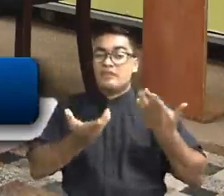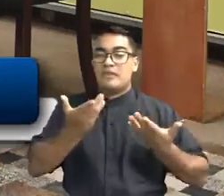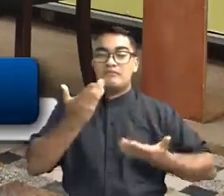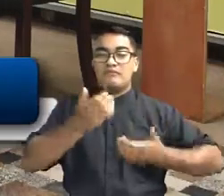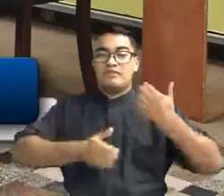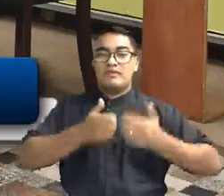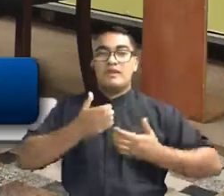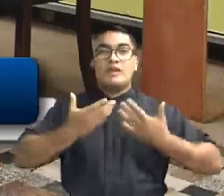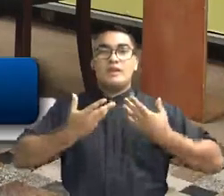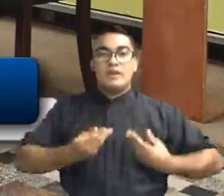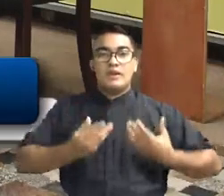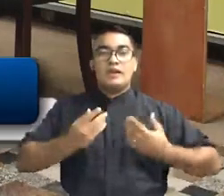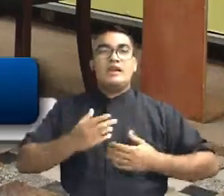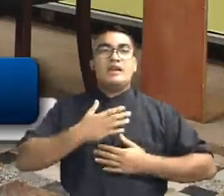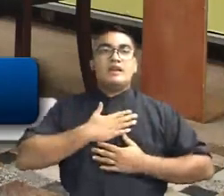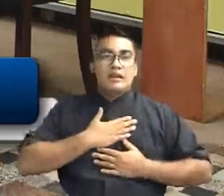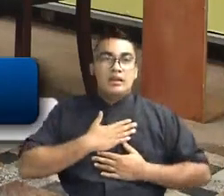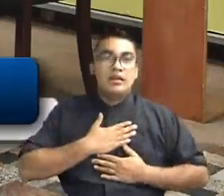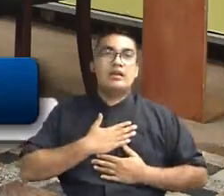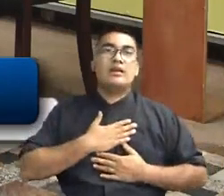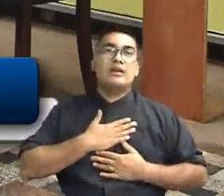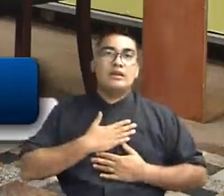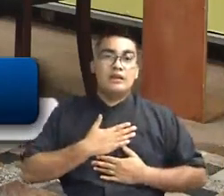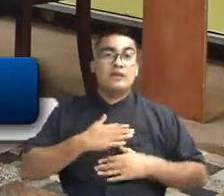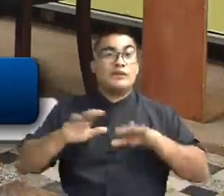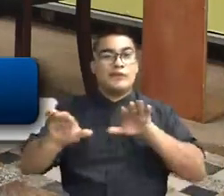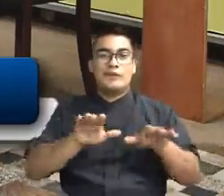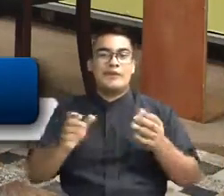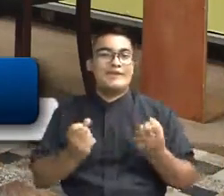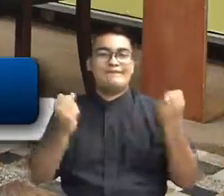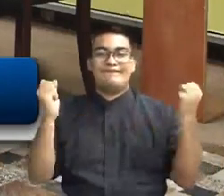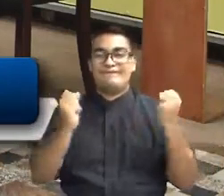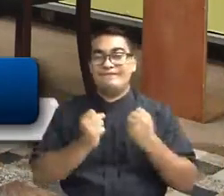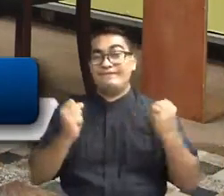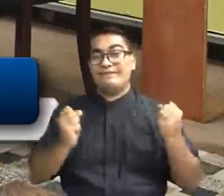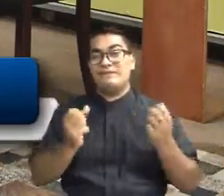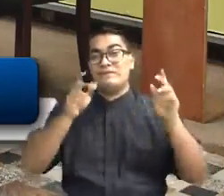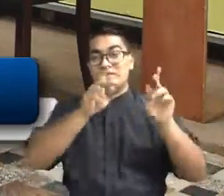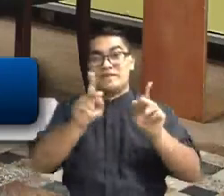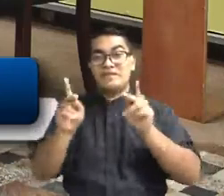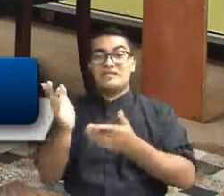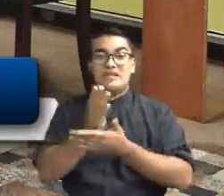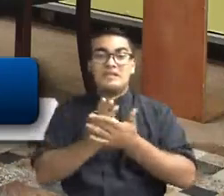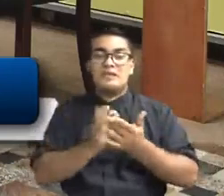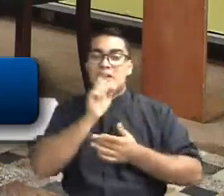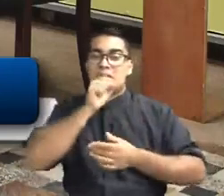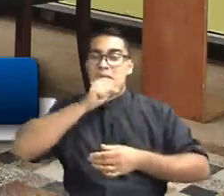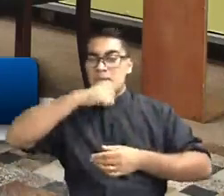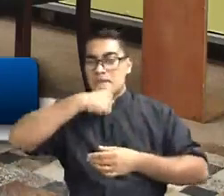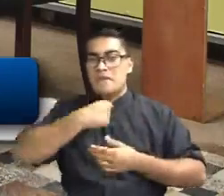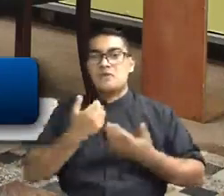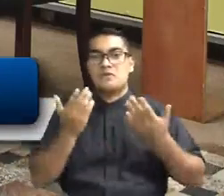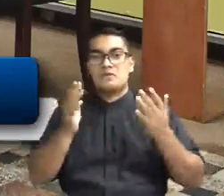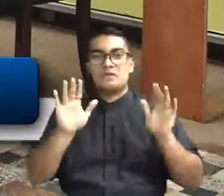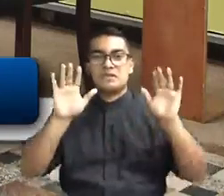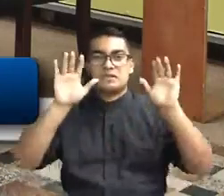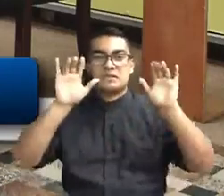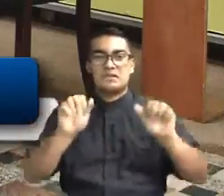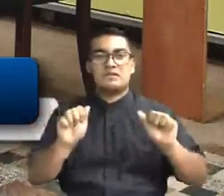ellos no toleran el ejercicio. Y la mayoría de estos pacientes ya son ancianos, uh-huh. Ya son en la etapa,